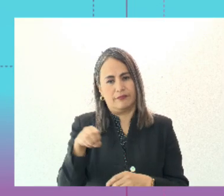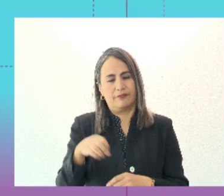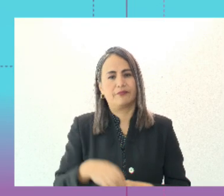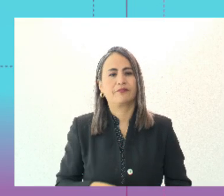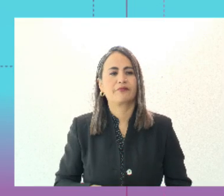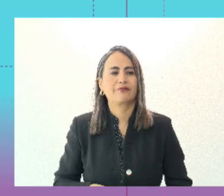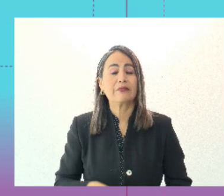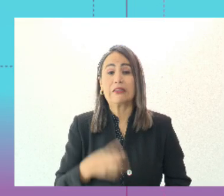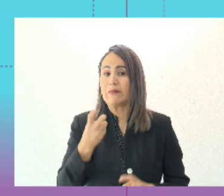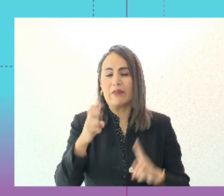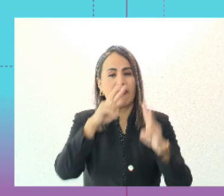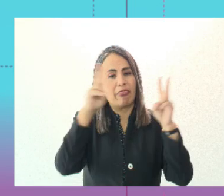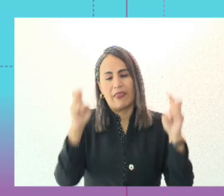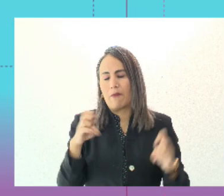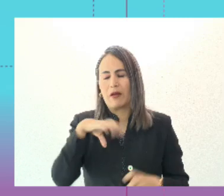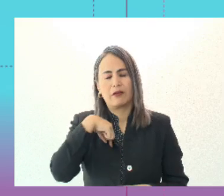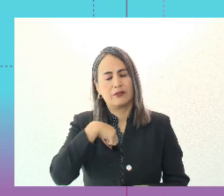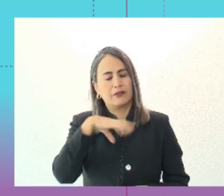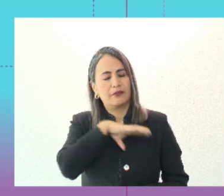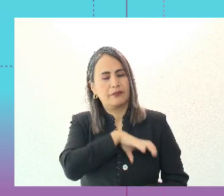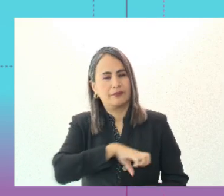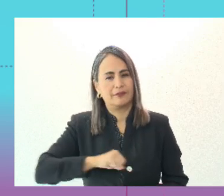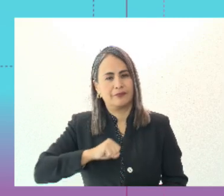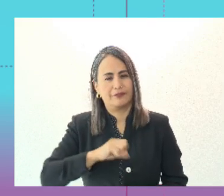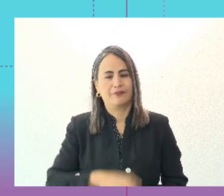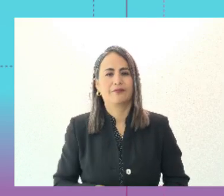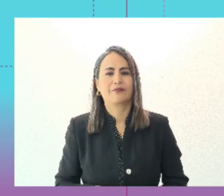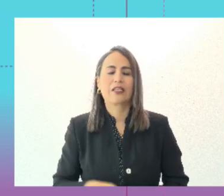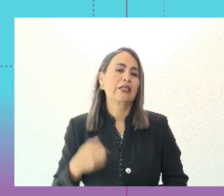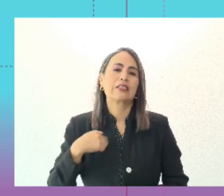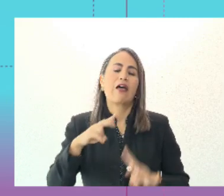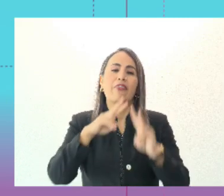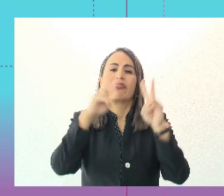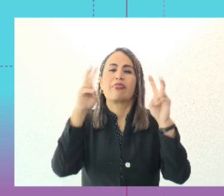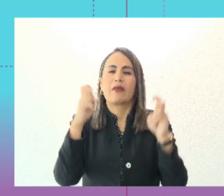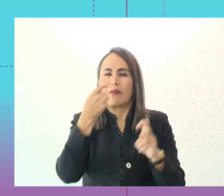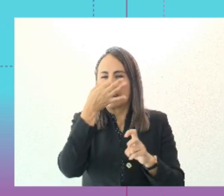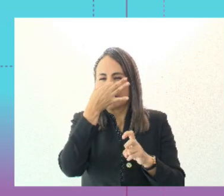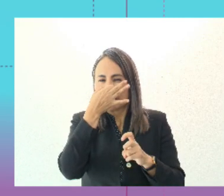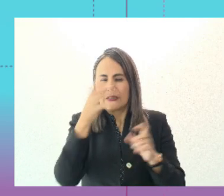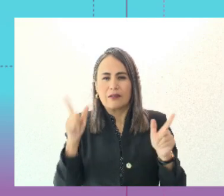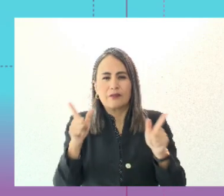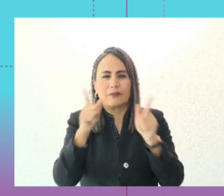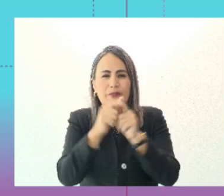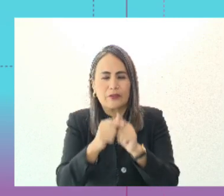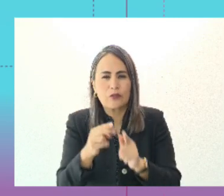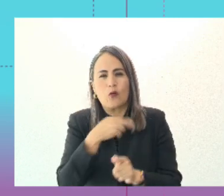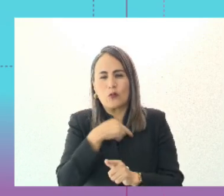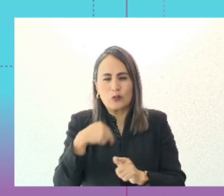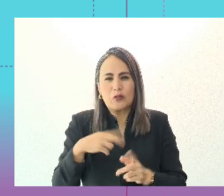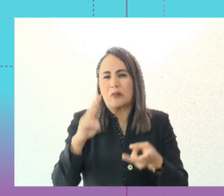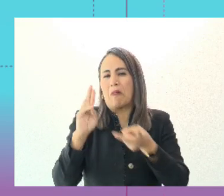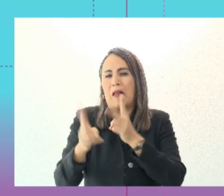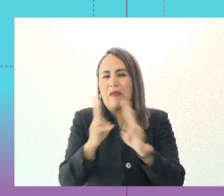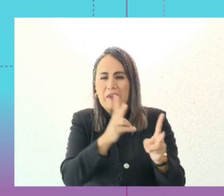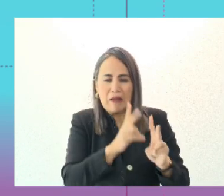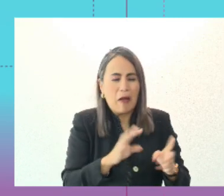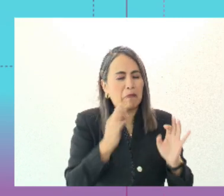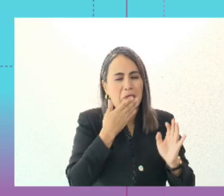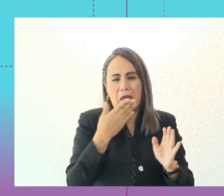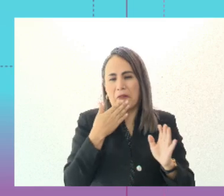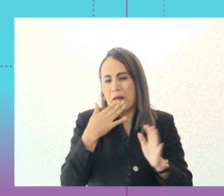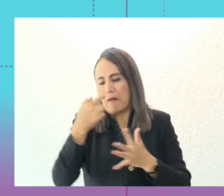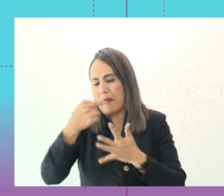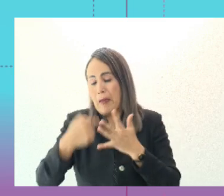Me apasionan estos temas. Perdón, un tema que ya para concluir es… Bueno, pues sí, hablamos de todo esto muy bonito, pero pues se requiere presupuesto, ¿verdad?